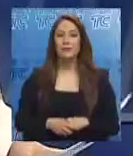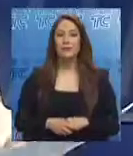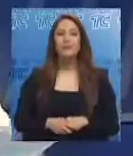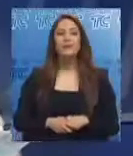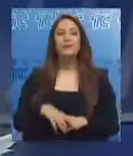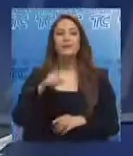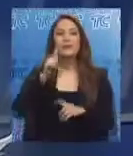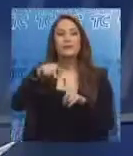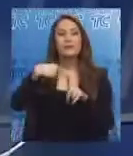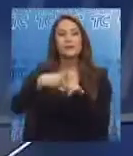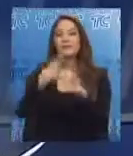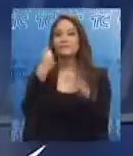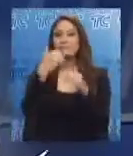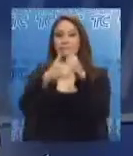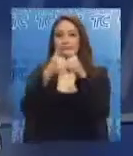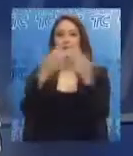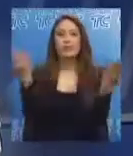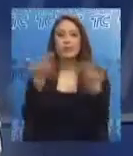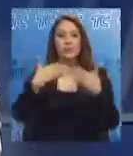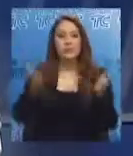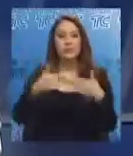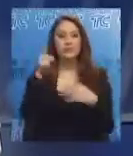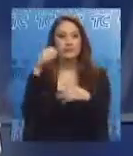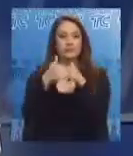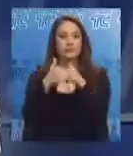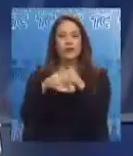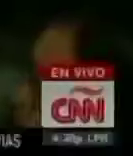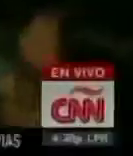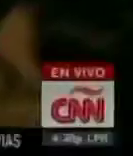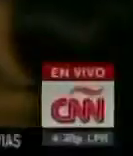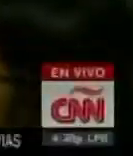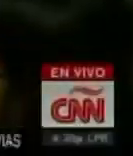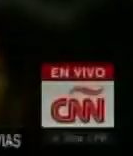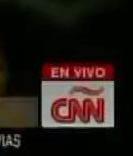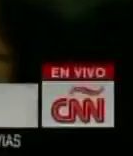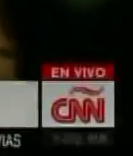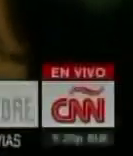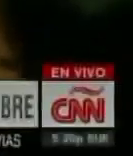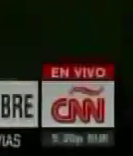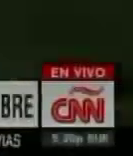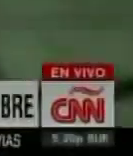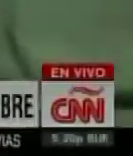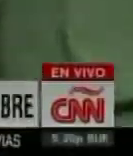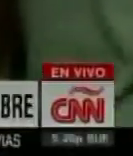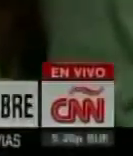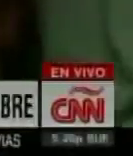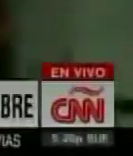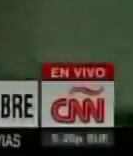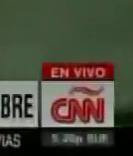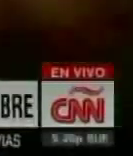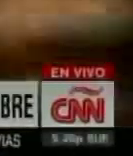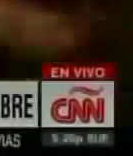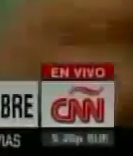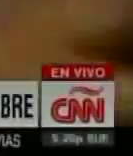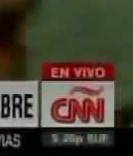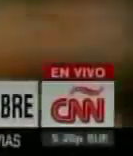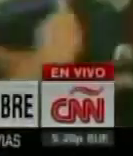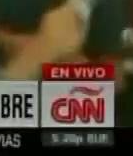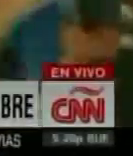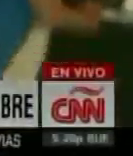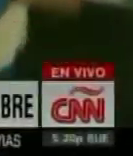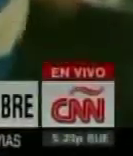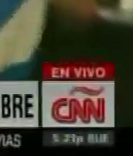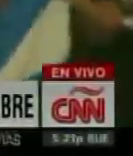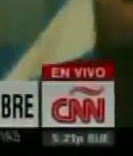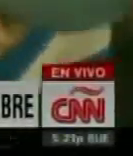Nuevos incidentes se registraron en Ciudad de Panamá, en las afueras de la sede donde se realiza el foro de la sociedad civil latinoamericana previo a la